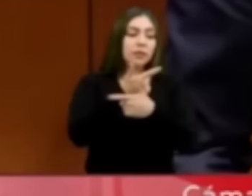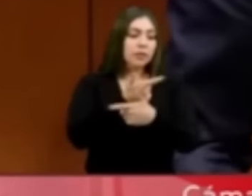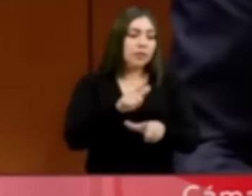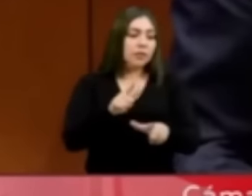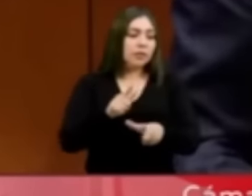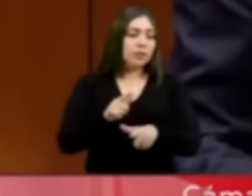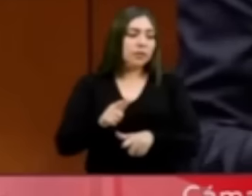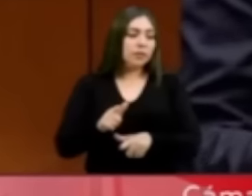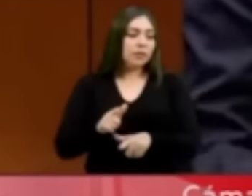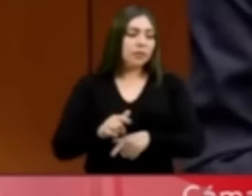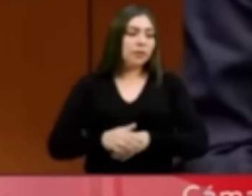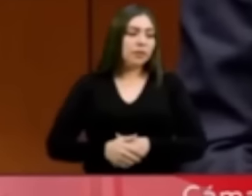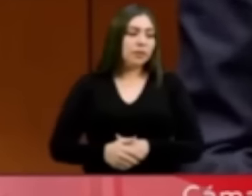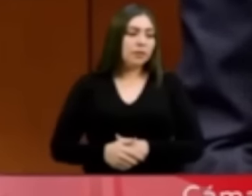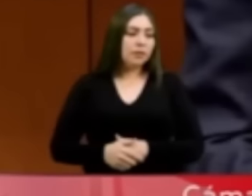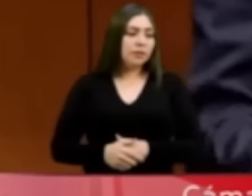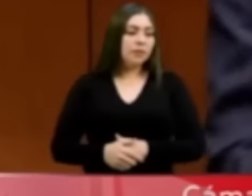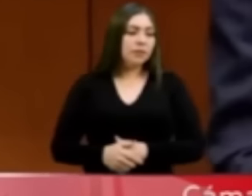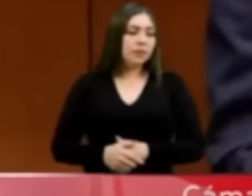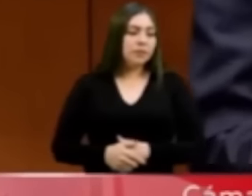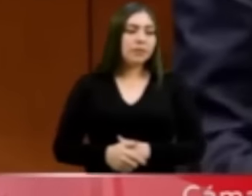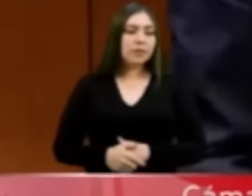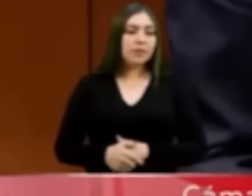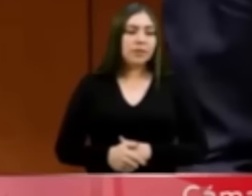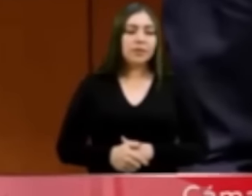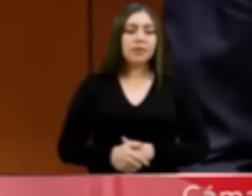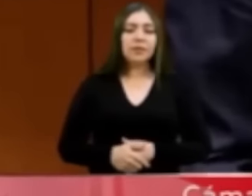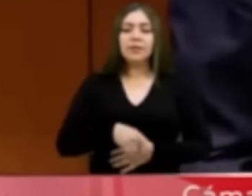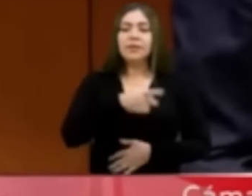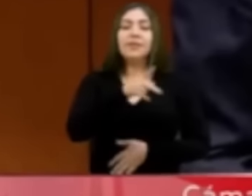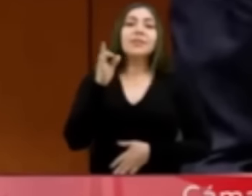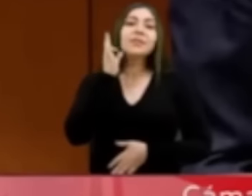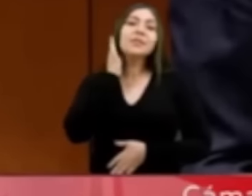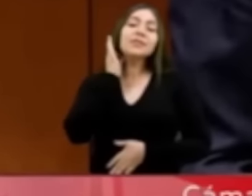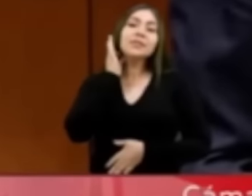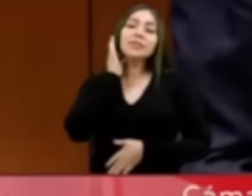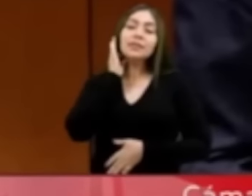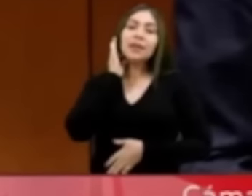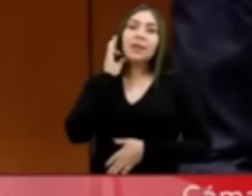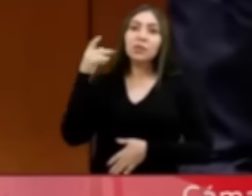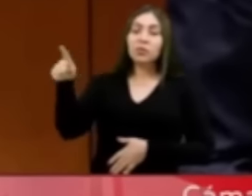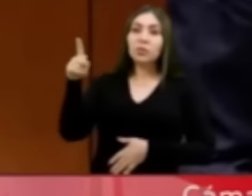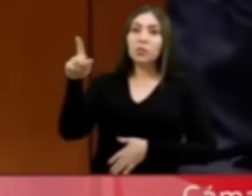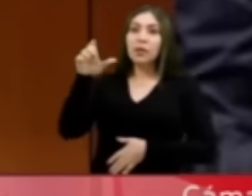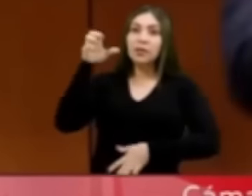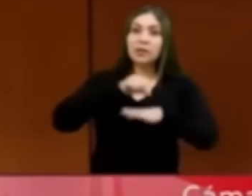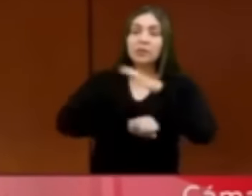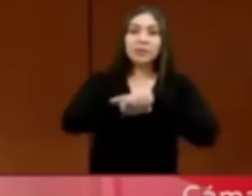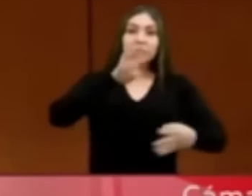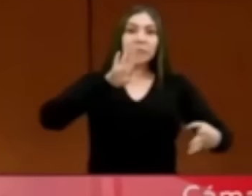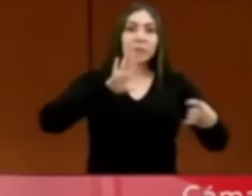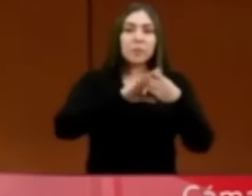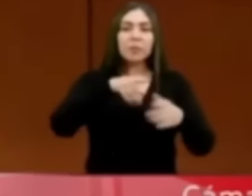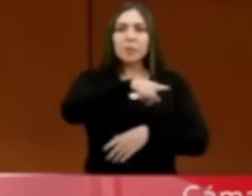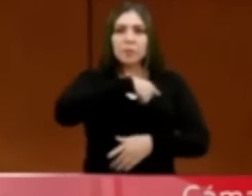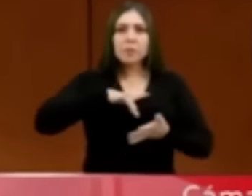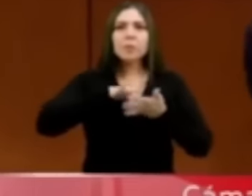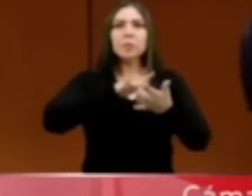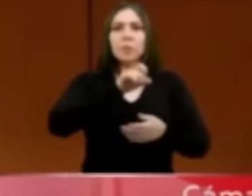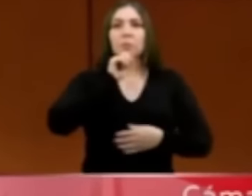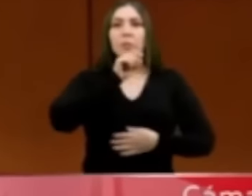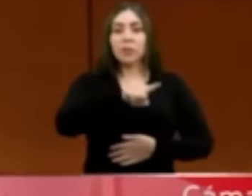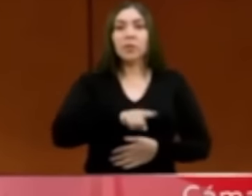Cuando metieron al fiscal, a tu fiscal, a la cárcel, también estuvimos contigo. Este gobierno, el represor, el